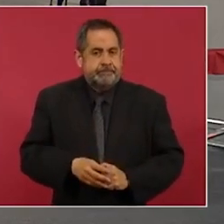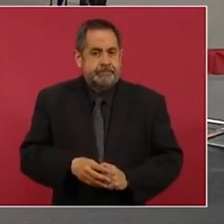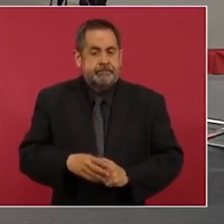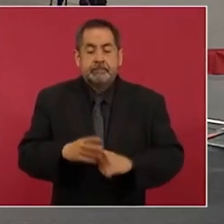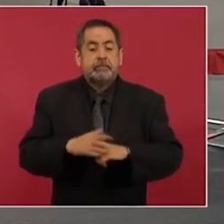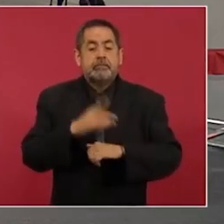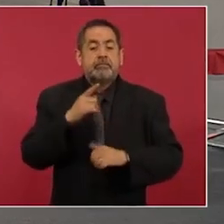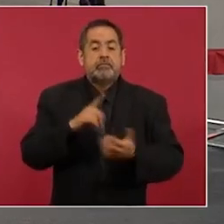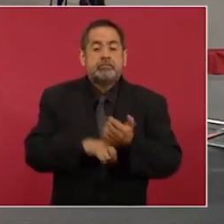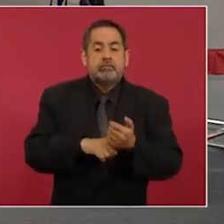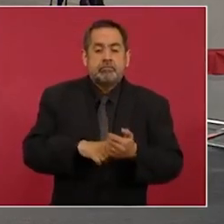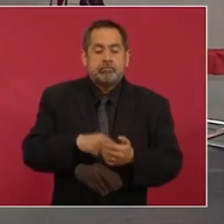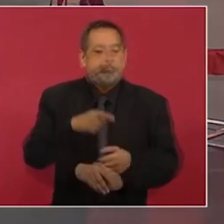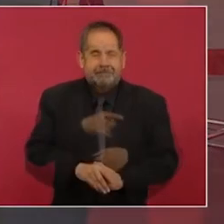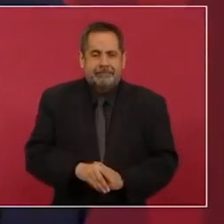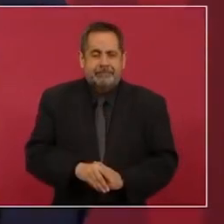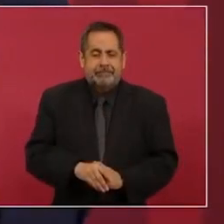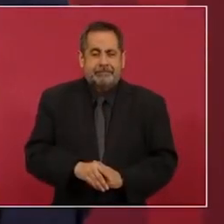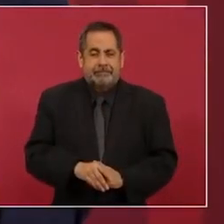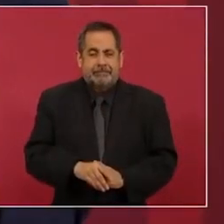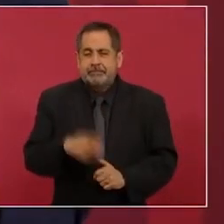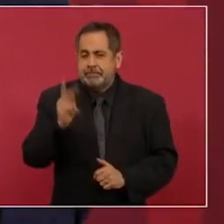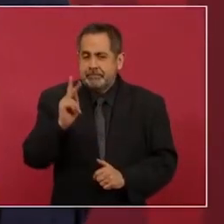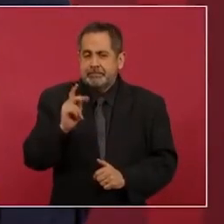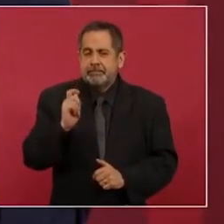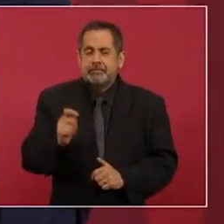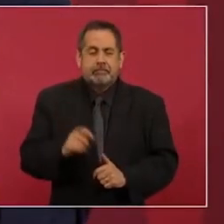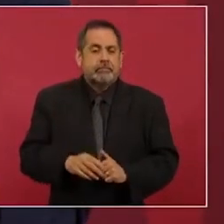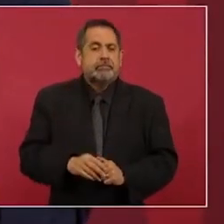porque hicieron todo este montaje, pero